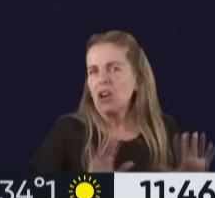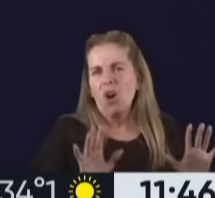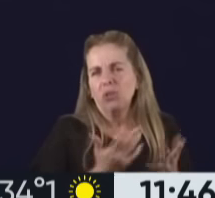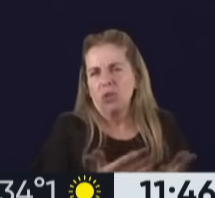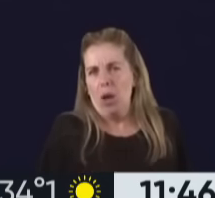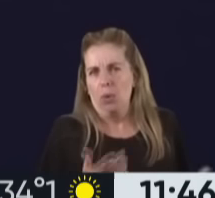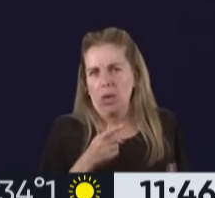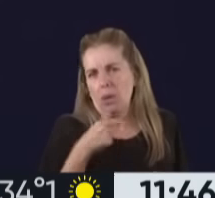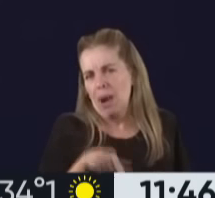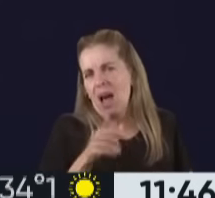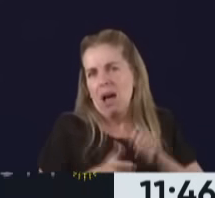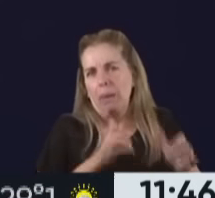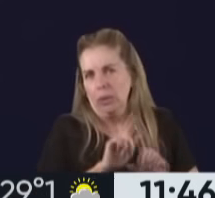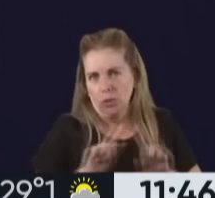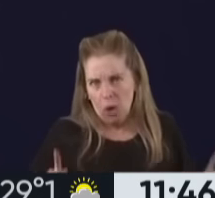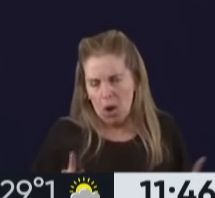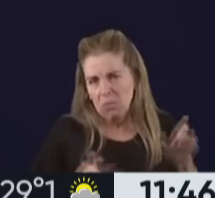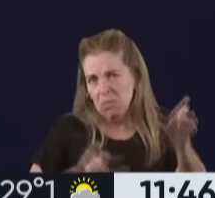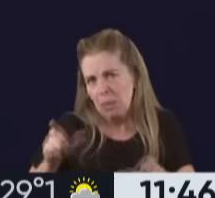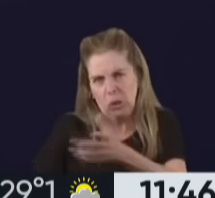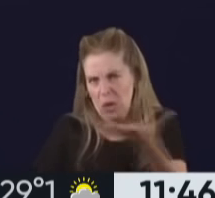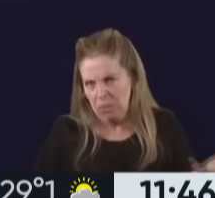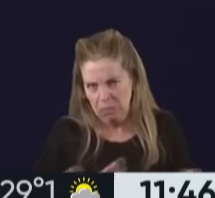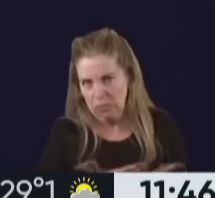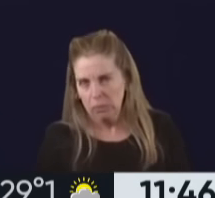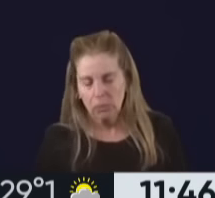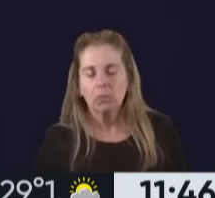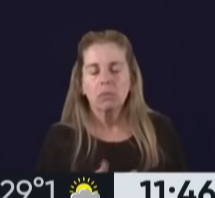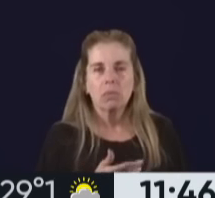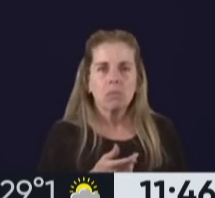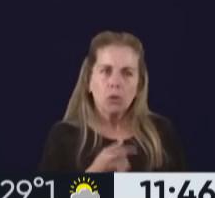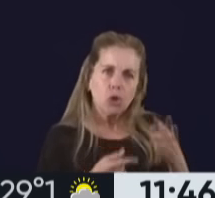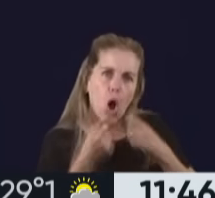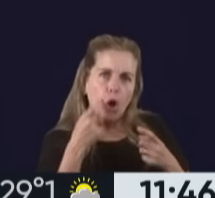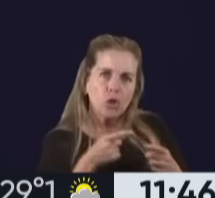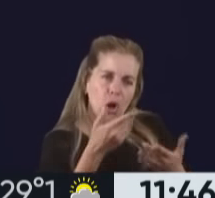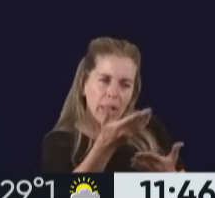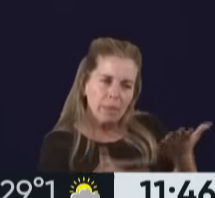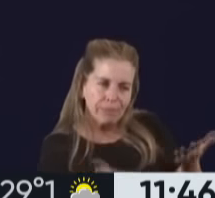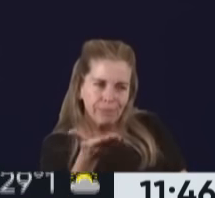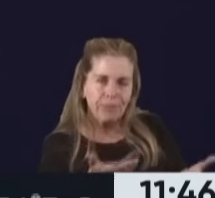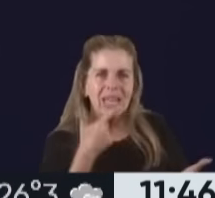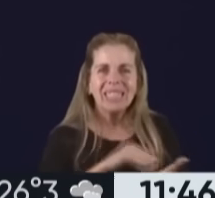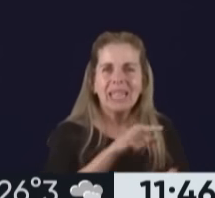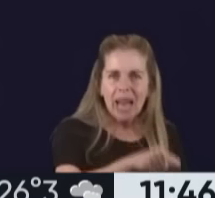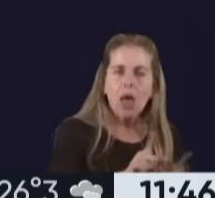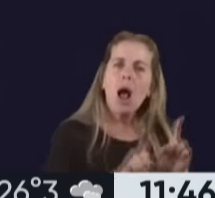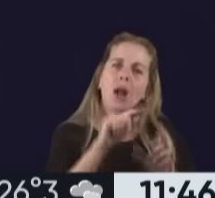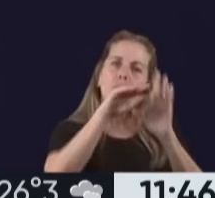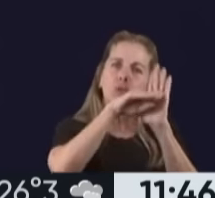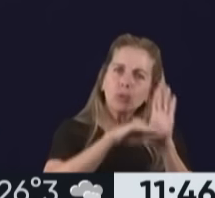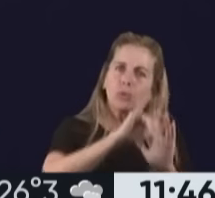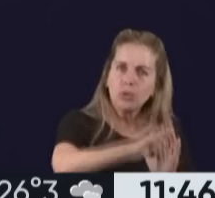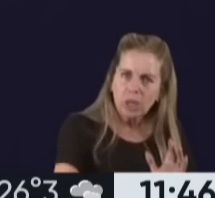aburridos y que la gente no tiene por qué soportarlos. Sí, efectivamente, había unos incisos que habían salido en cero en